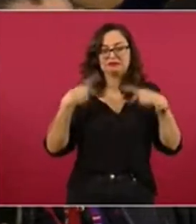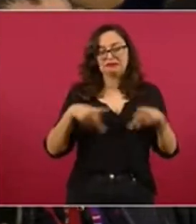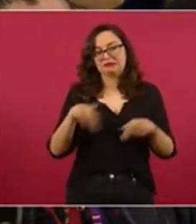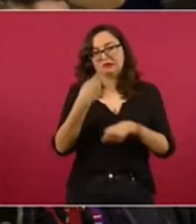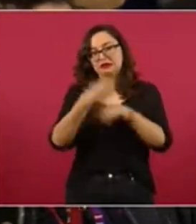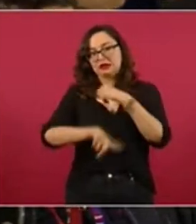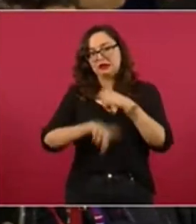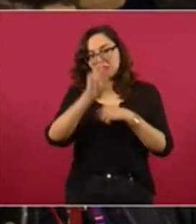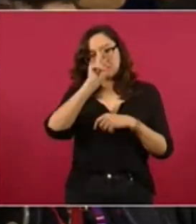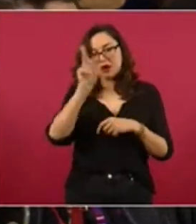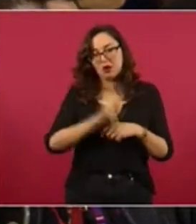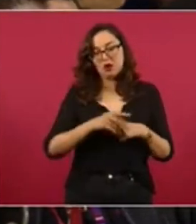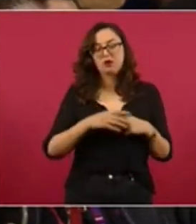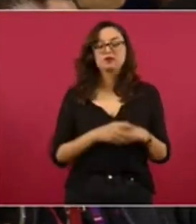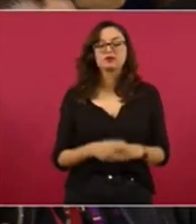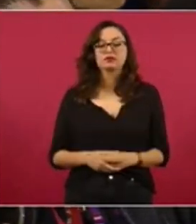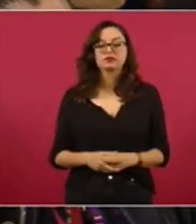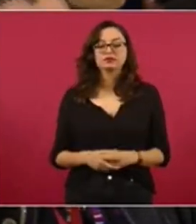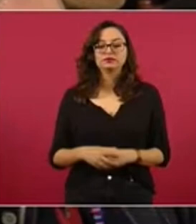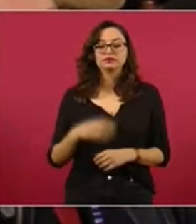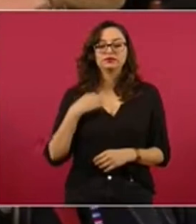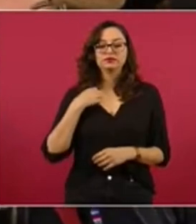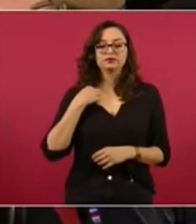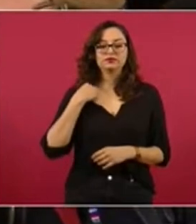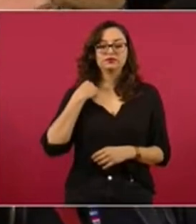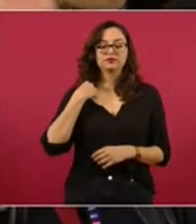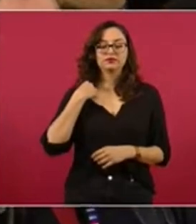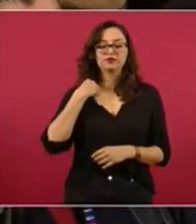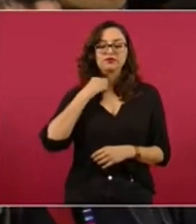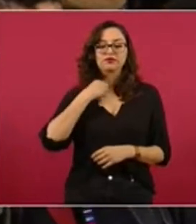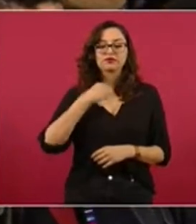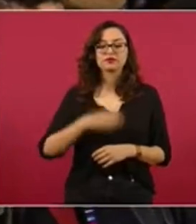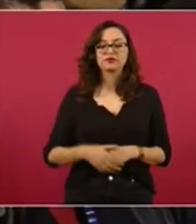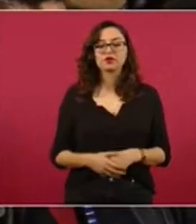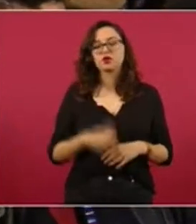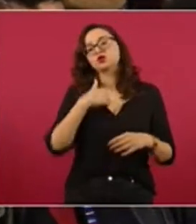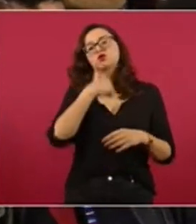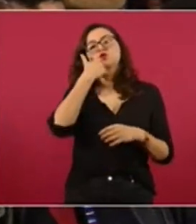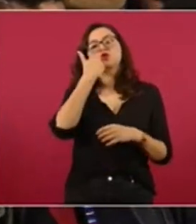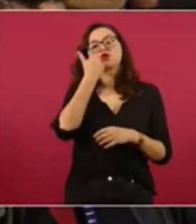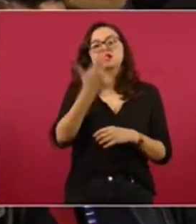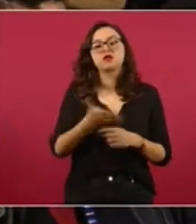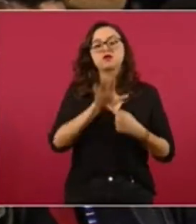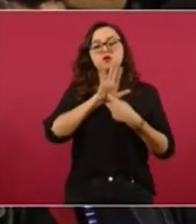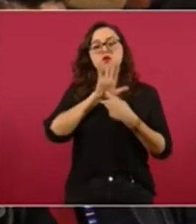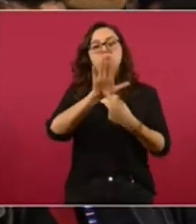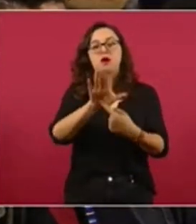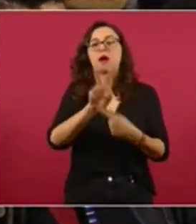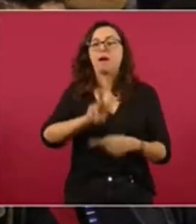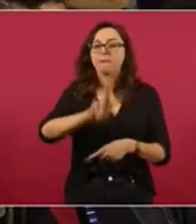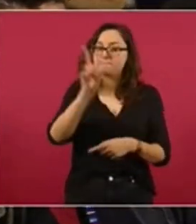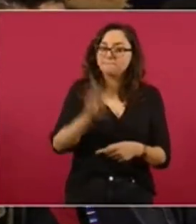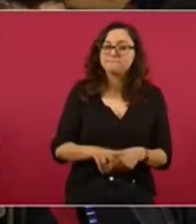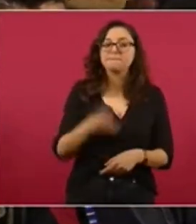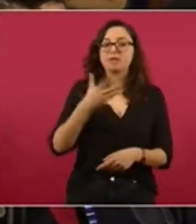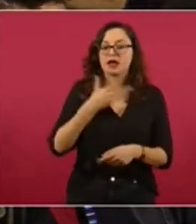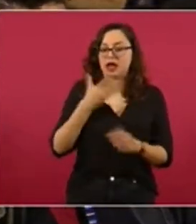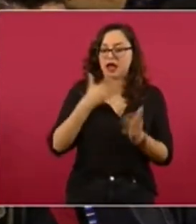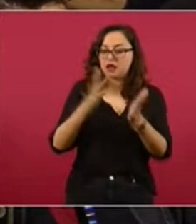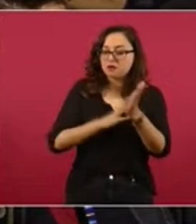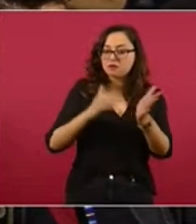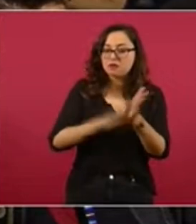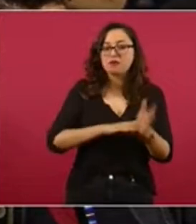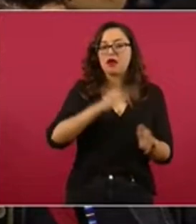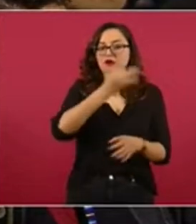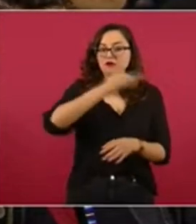la investigación, quiero darle un oficio que tengo en mi poder que confirma la falsificación de documentos oficiales